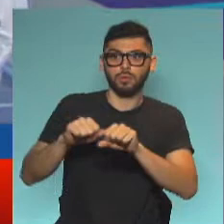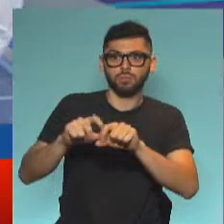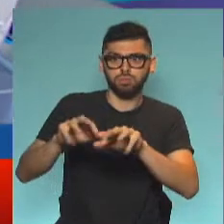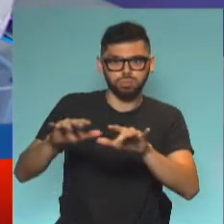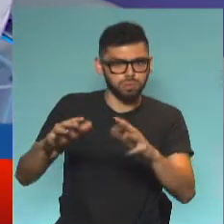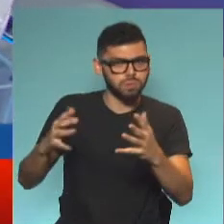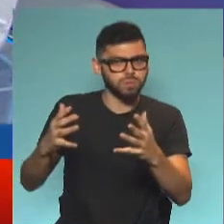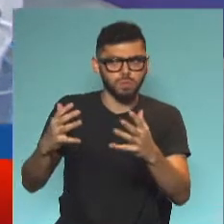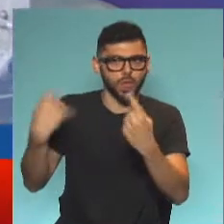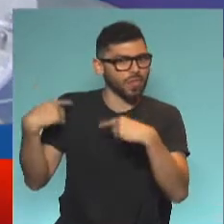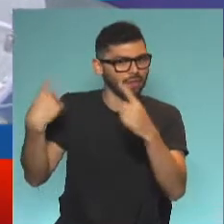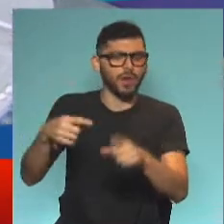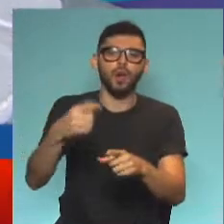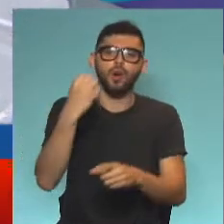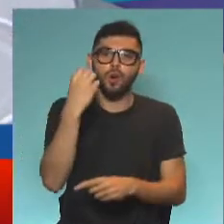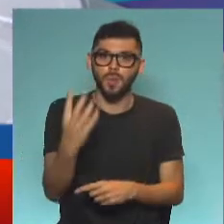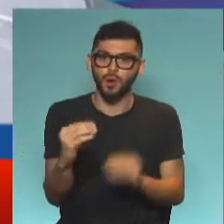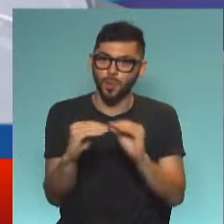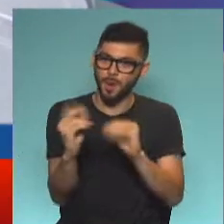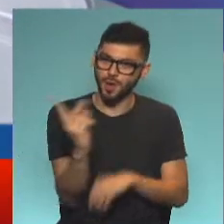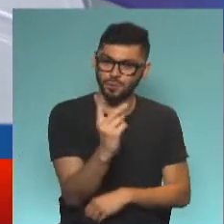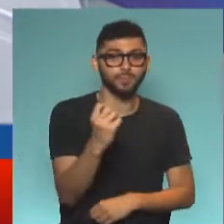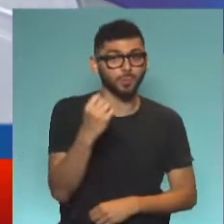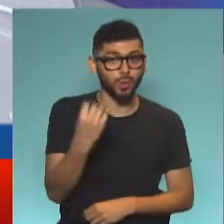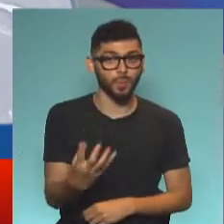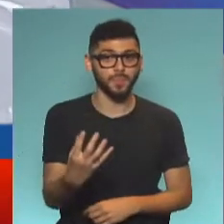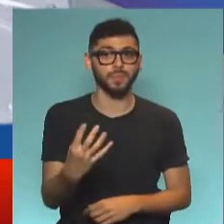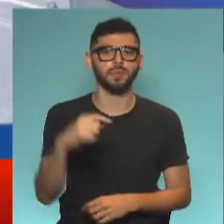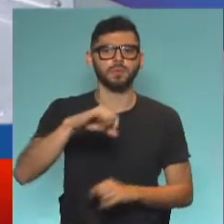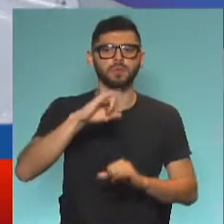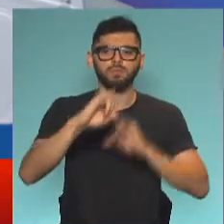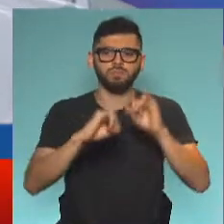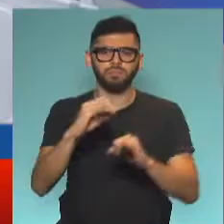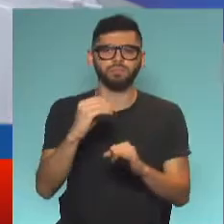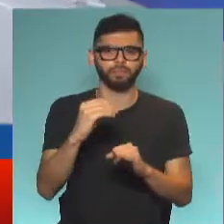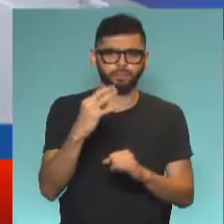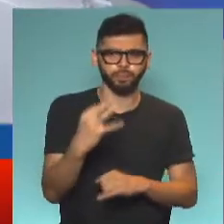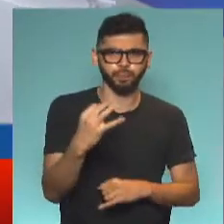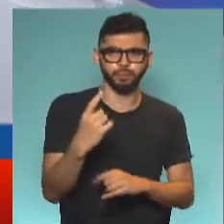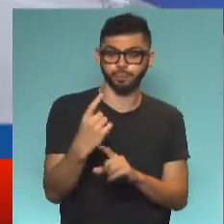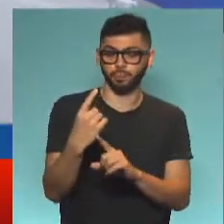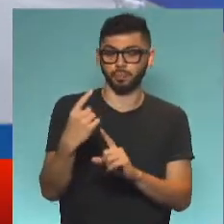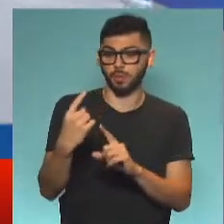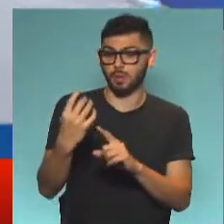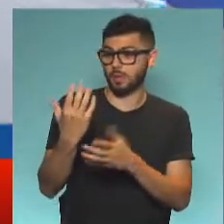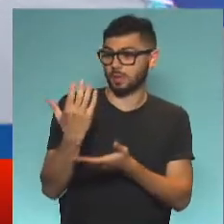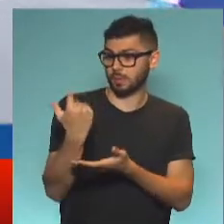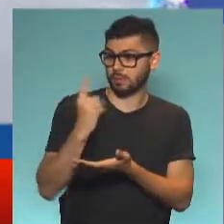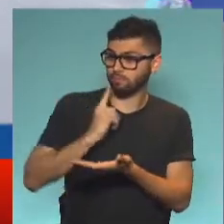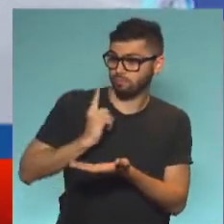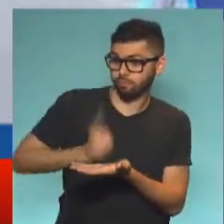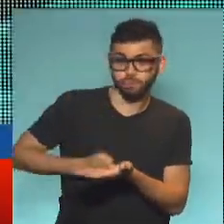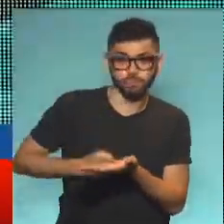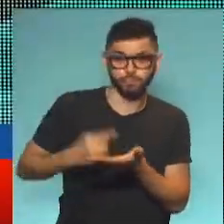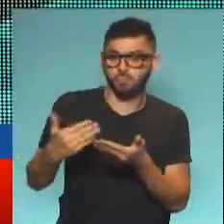compañeros. Nazarena Lomagno y Nicolás Fiorentino. Aquí como para empezar a meternos en lo que ha sido el día después de los